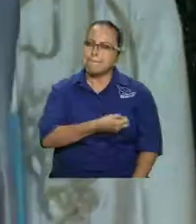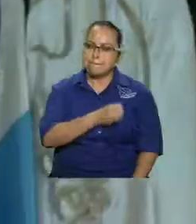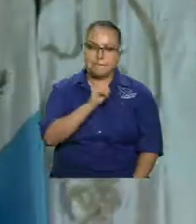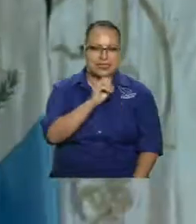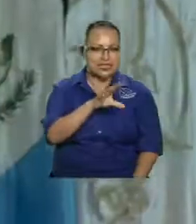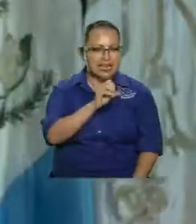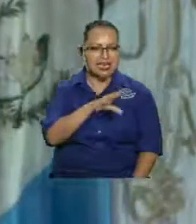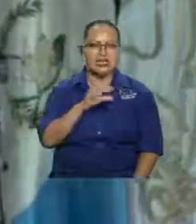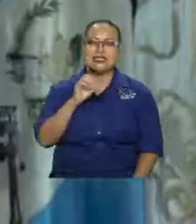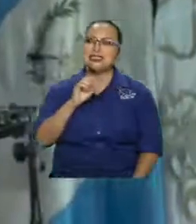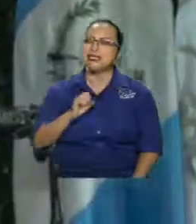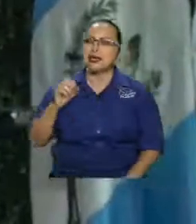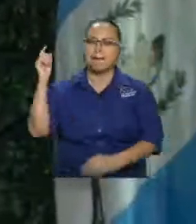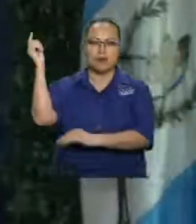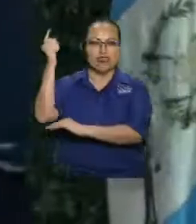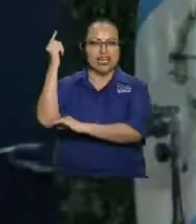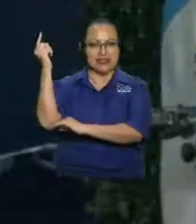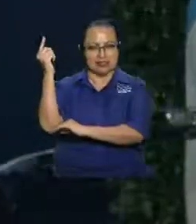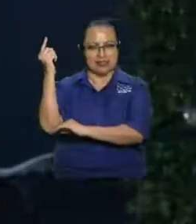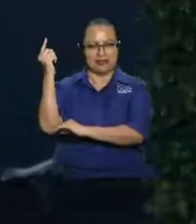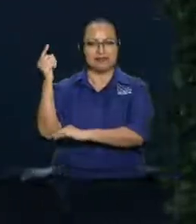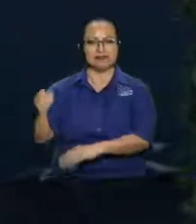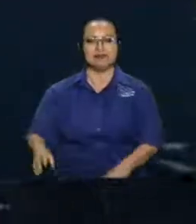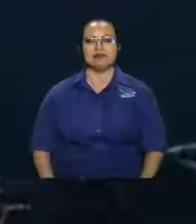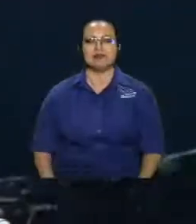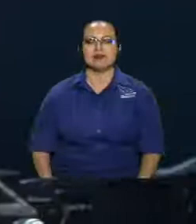De veras, este mensaje es muy importante.